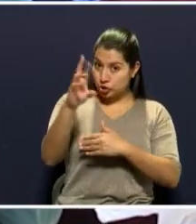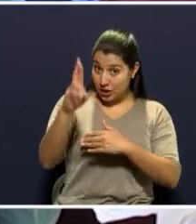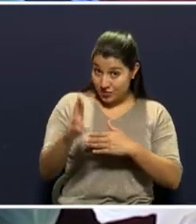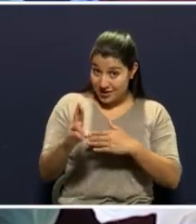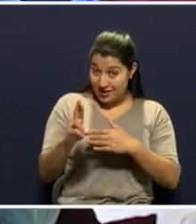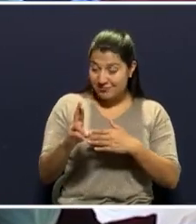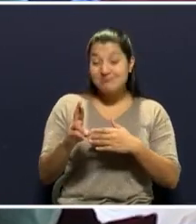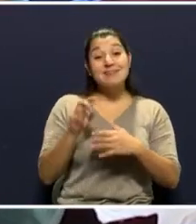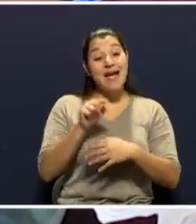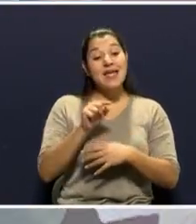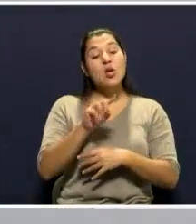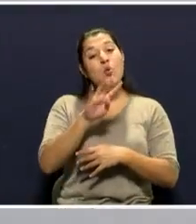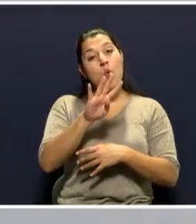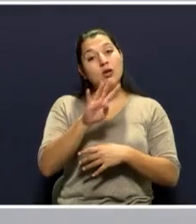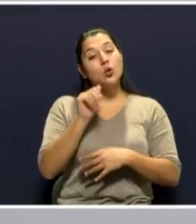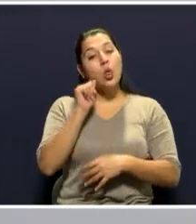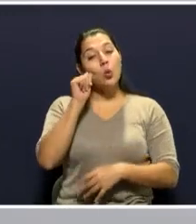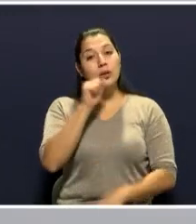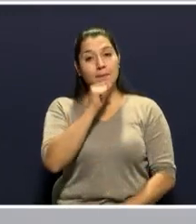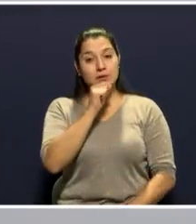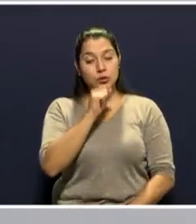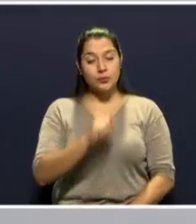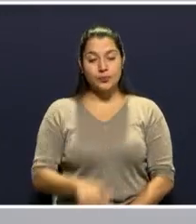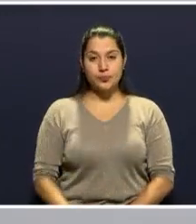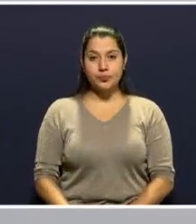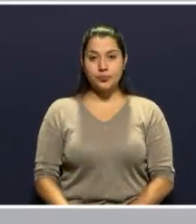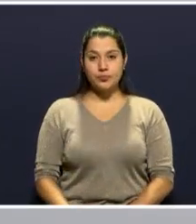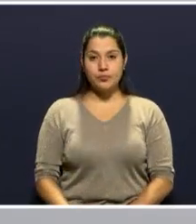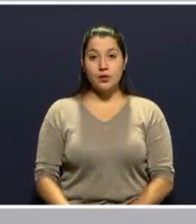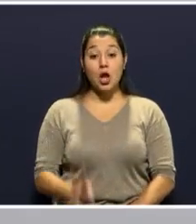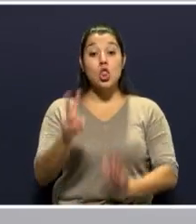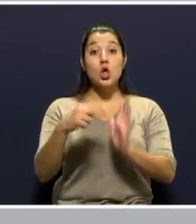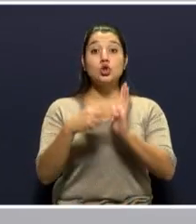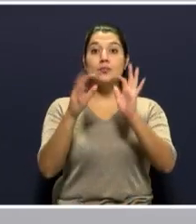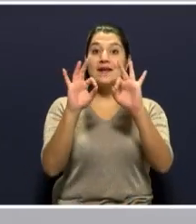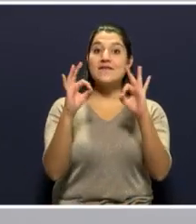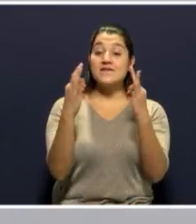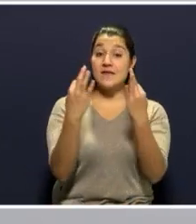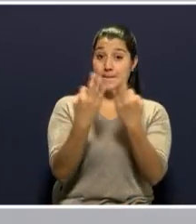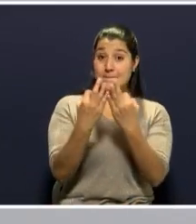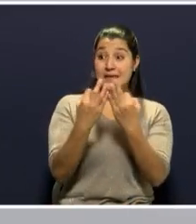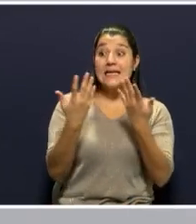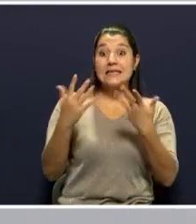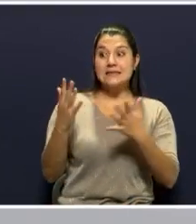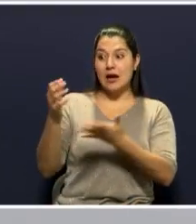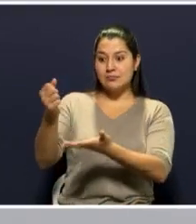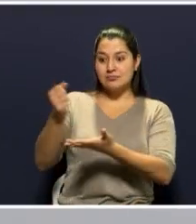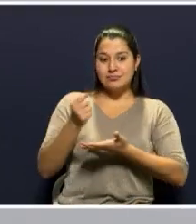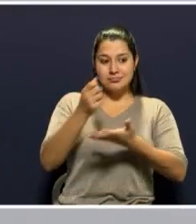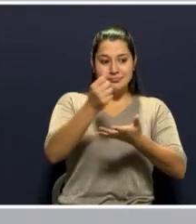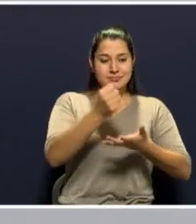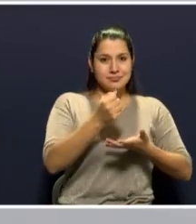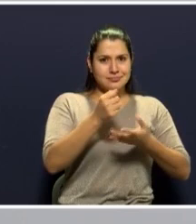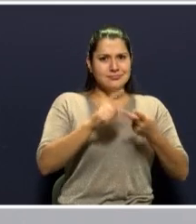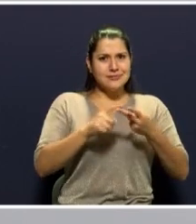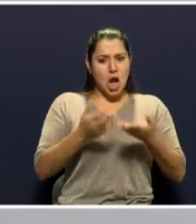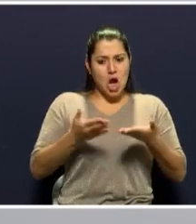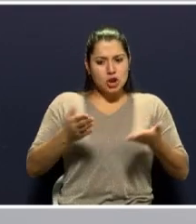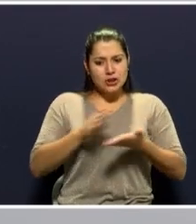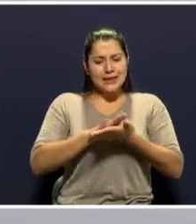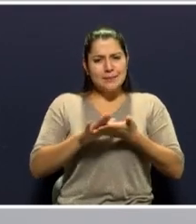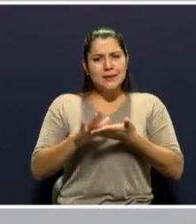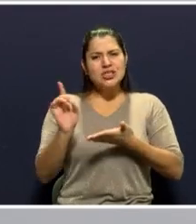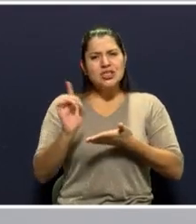adultos mayores. Y más de 2.000 familias ya recibieron alimentos y equipos de limpieza en